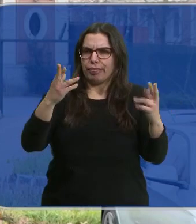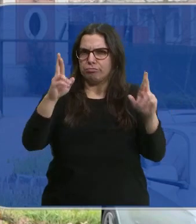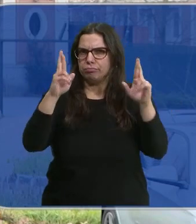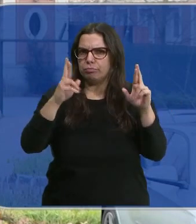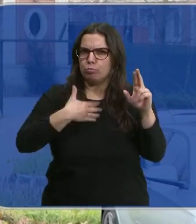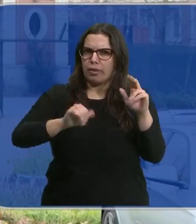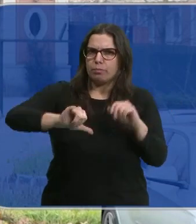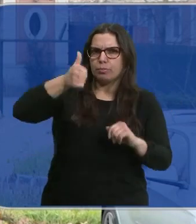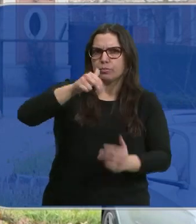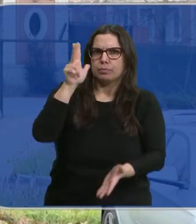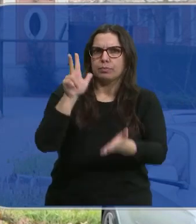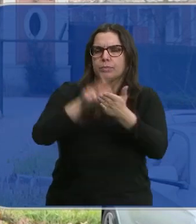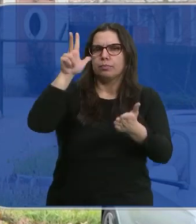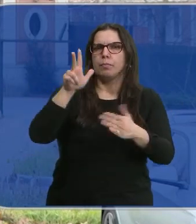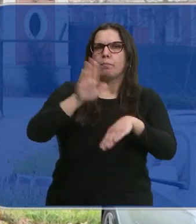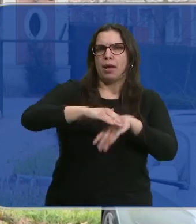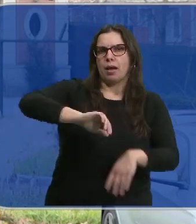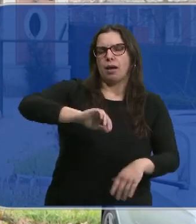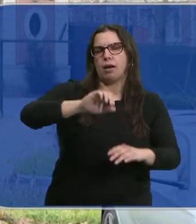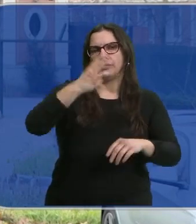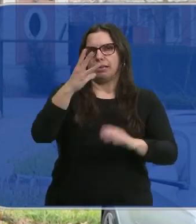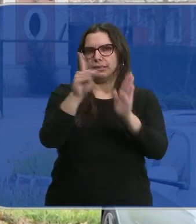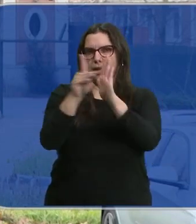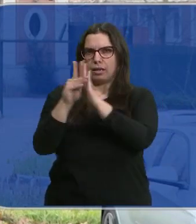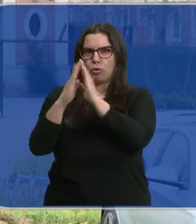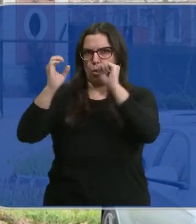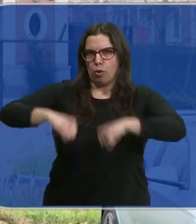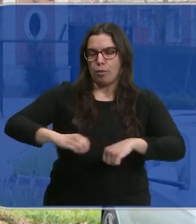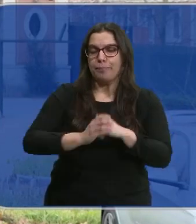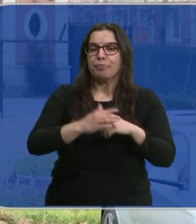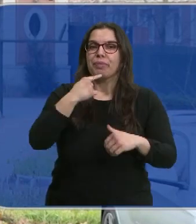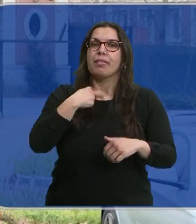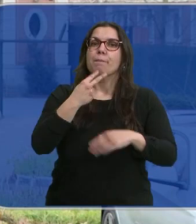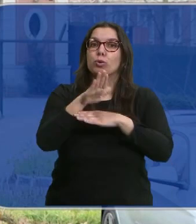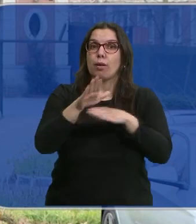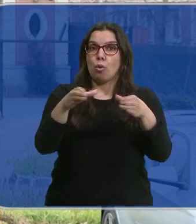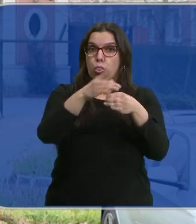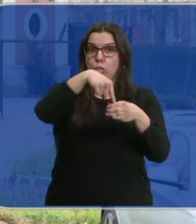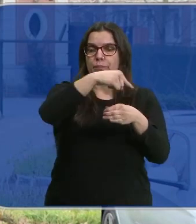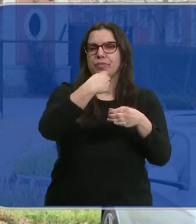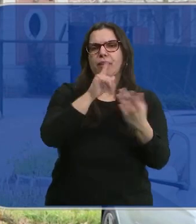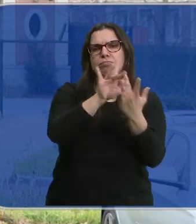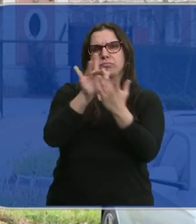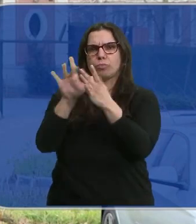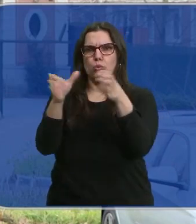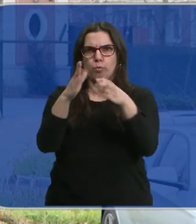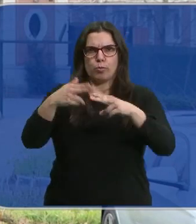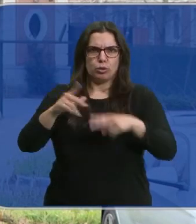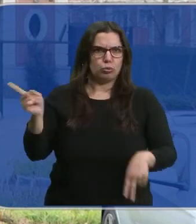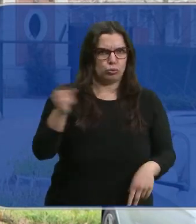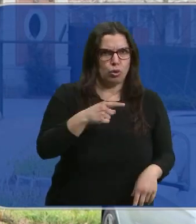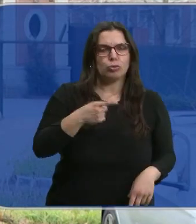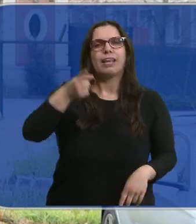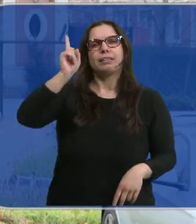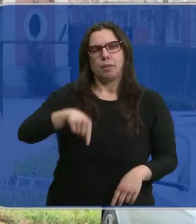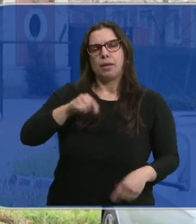en lograr un acuerdo que saque adelante esos decretos. Dice la portavoz del Ejecutivo que están hablando con todos los grupos,